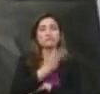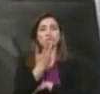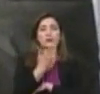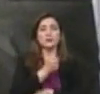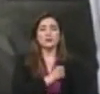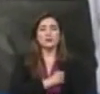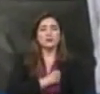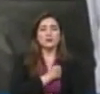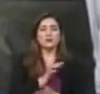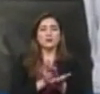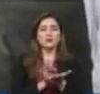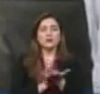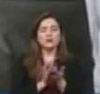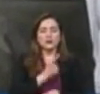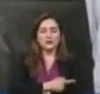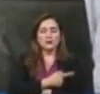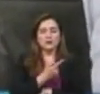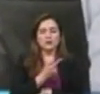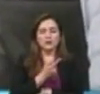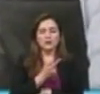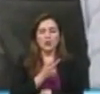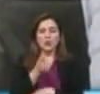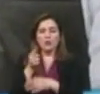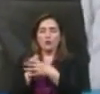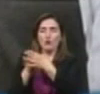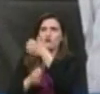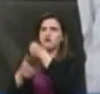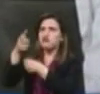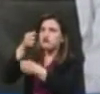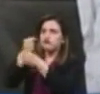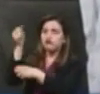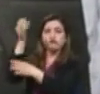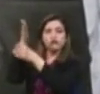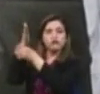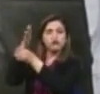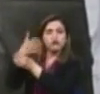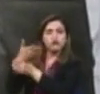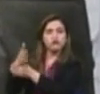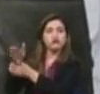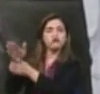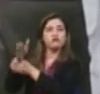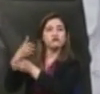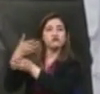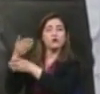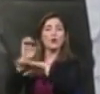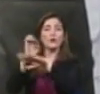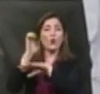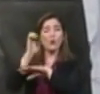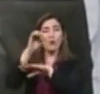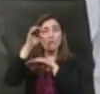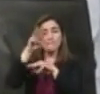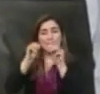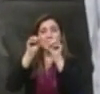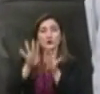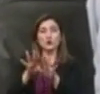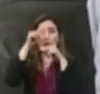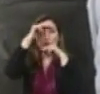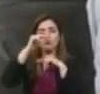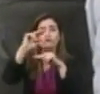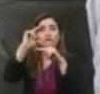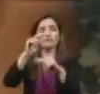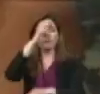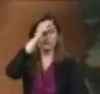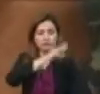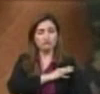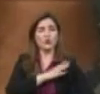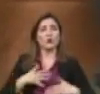en nuestro cantón e izar las banderas del Ecuador y de Milagro hasta media asta en homenaje a este valeroso infante de